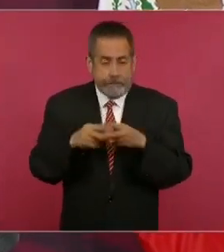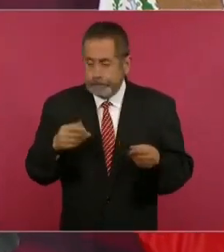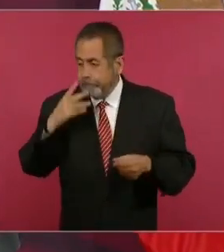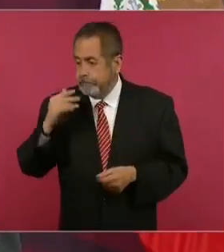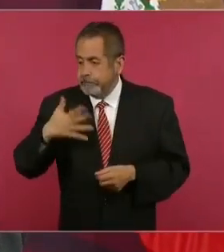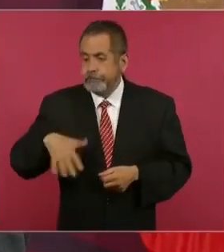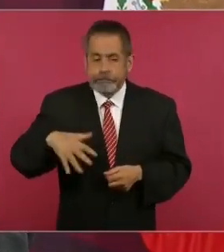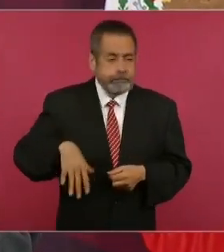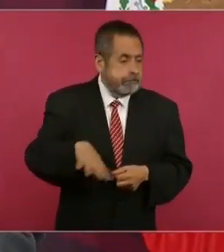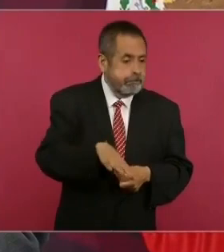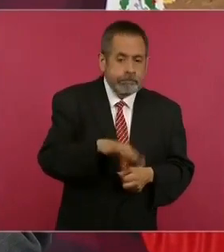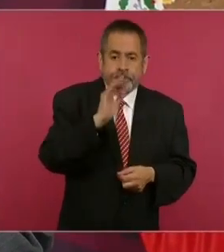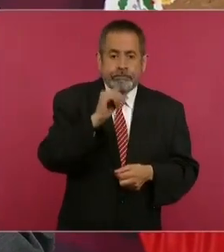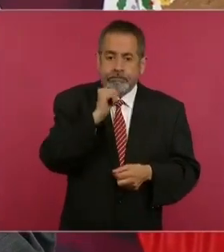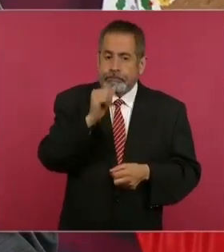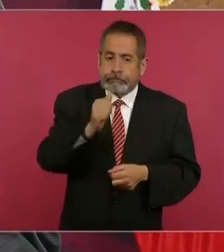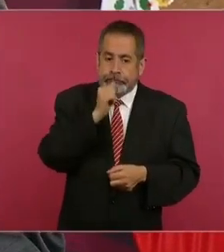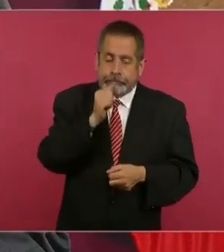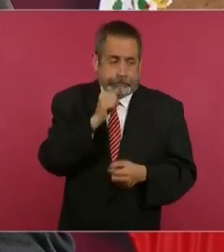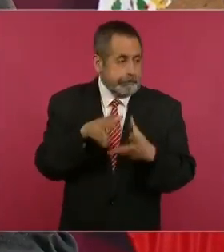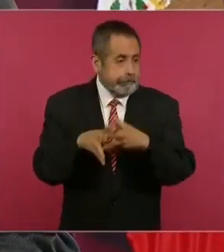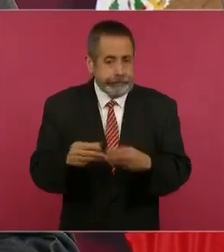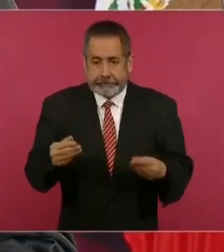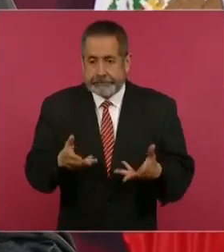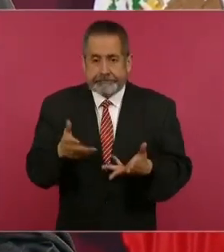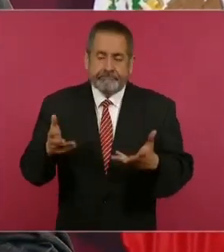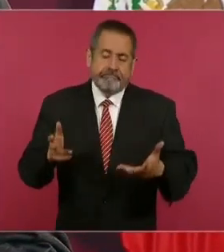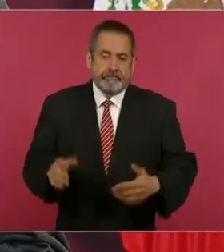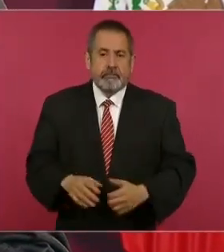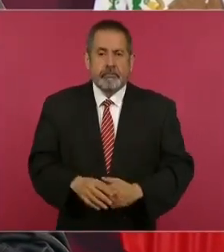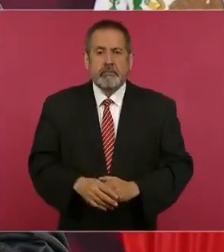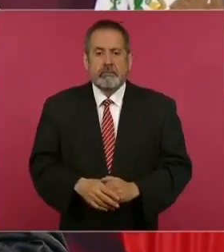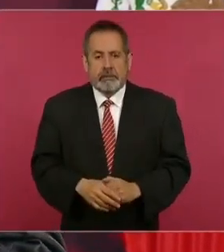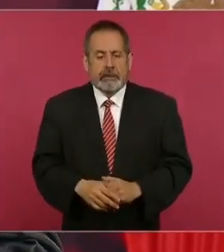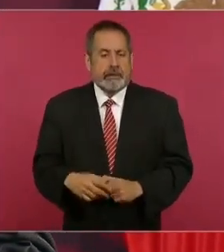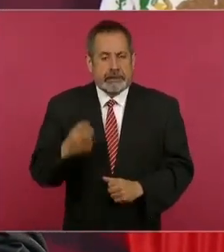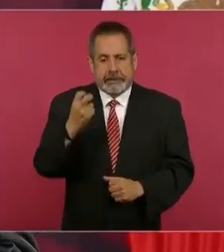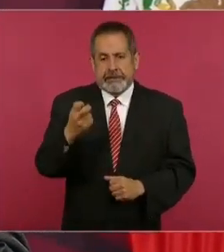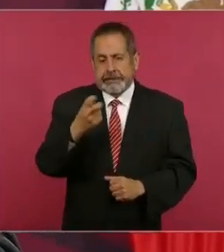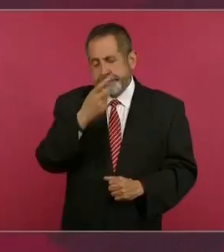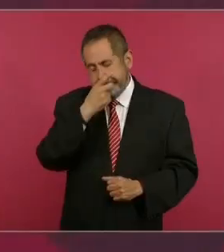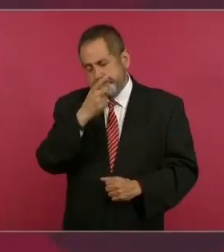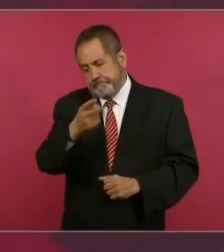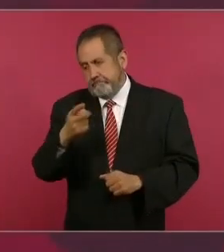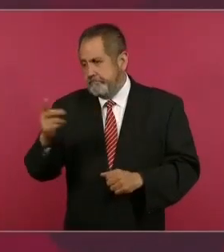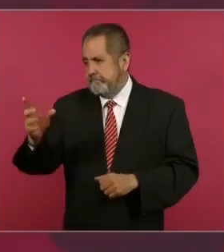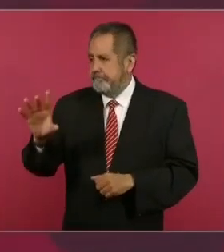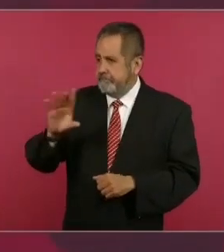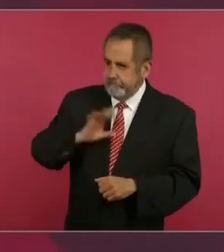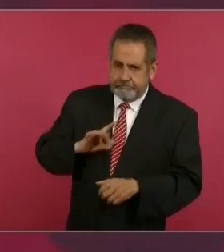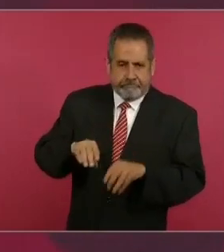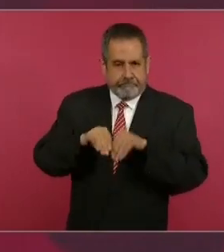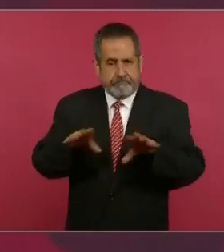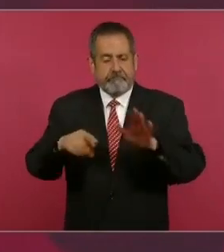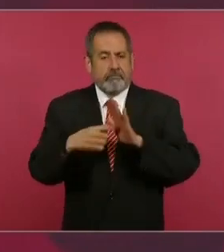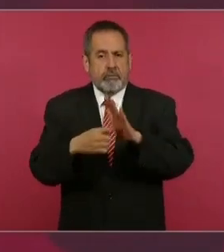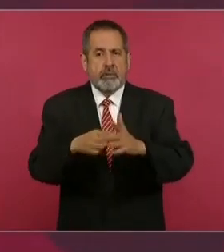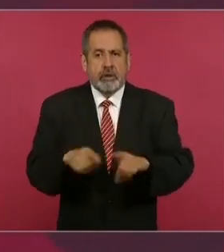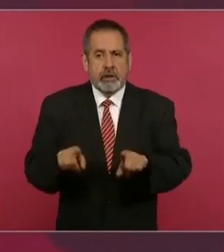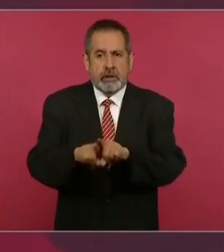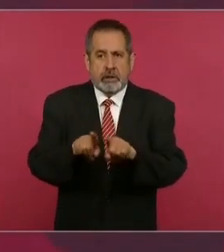no localizadas hasta ahora. Eso es lo que podemos comentarles.